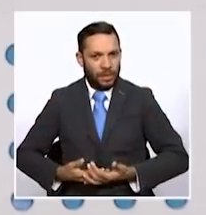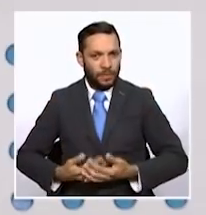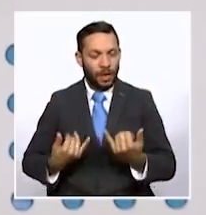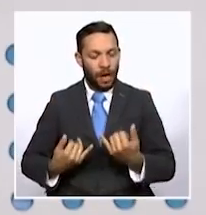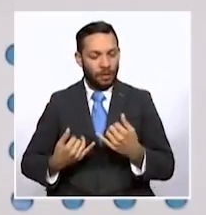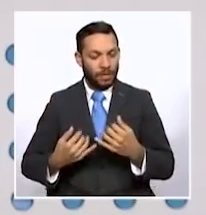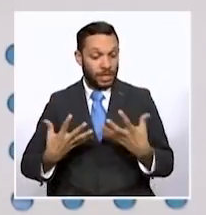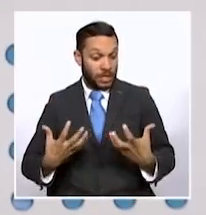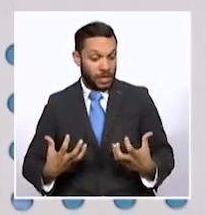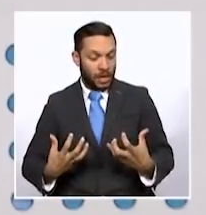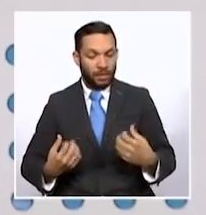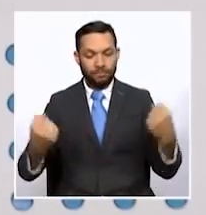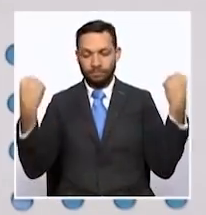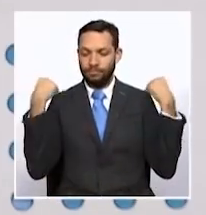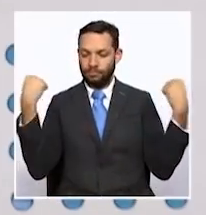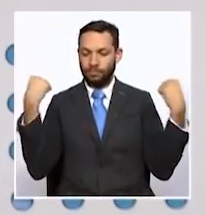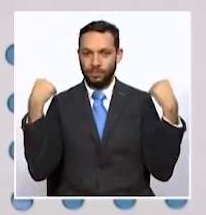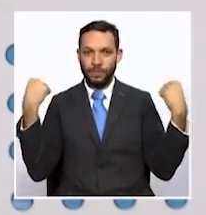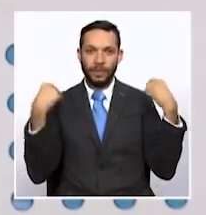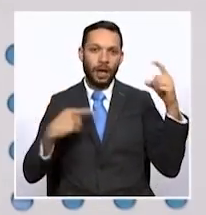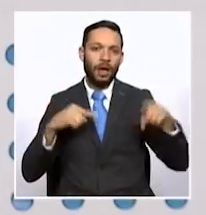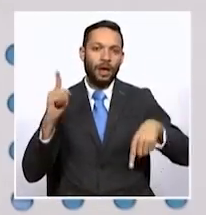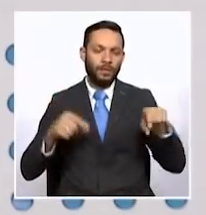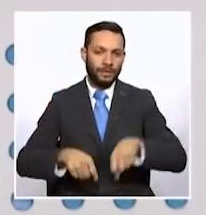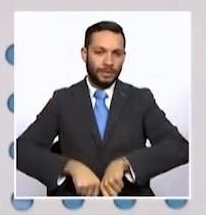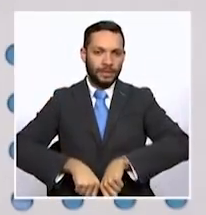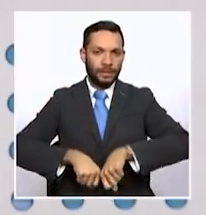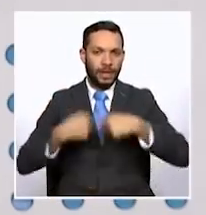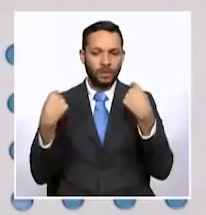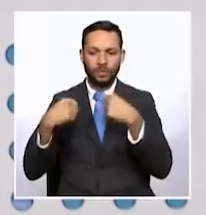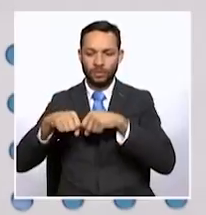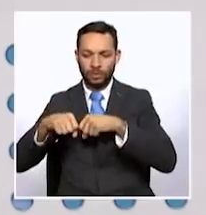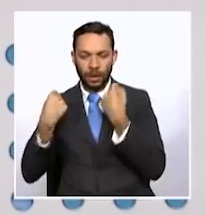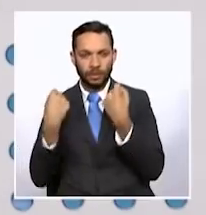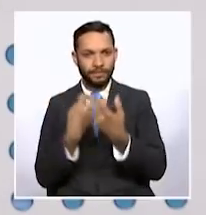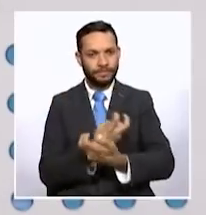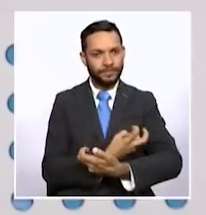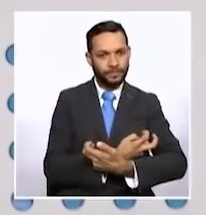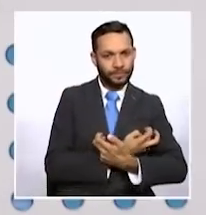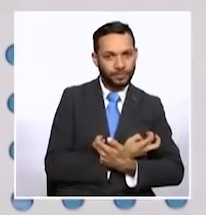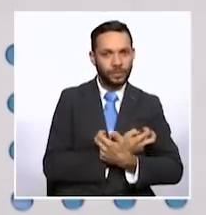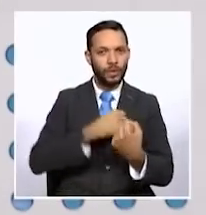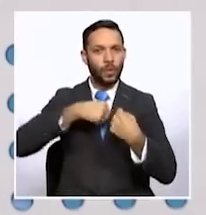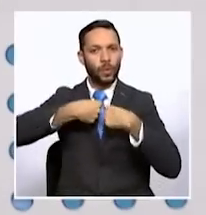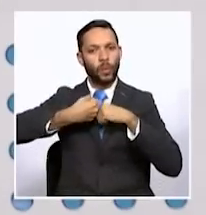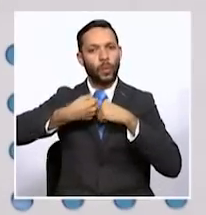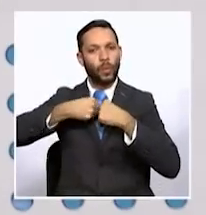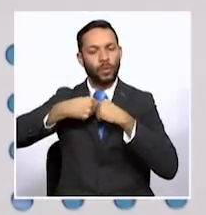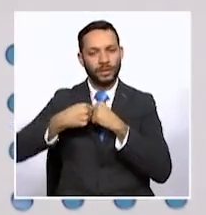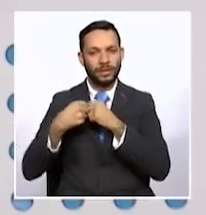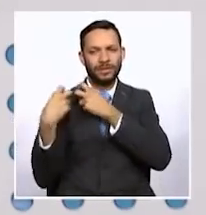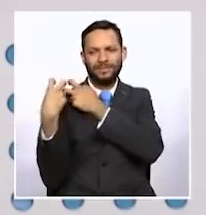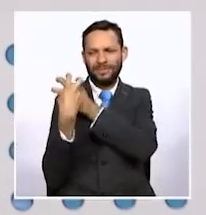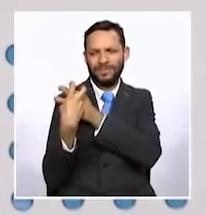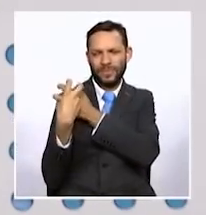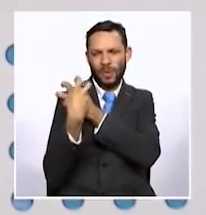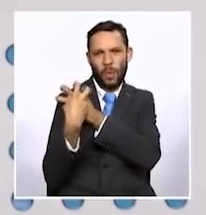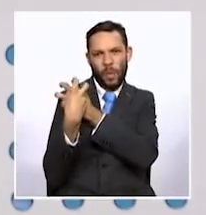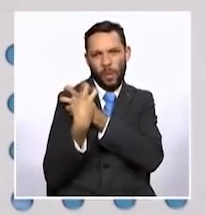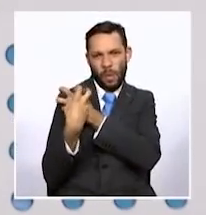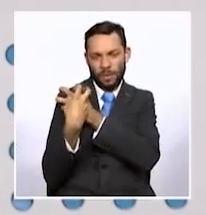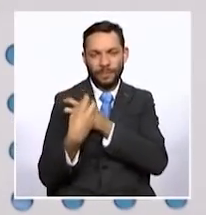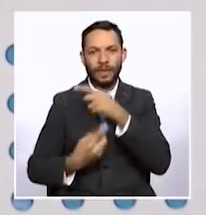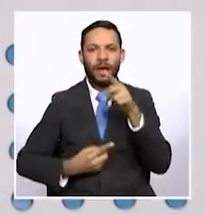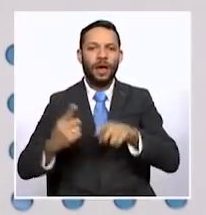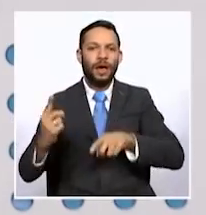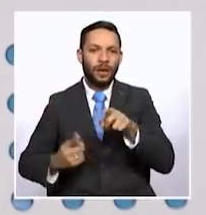estar fit y de los gimnasios, entonces tenemos muchas lesiones musculares, tanto de cadera, de rodilla y de hombros. Entonces, como que en parte de los pacientes